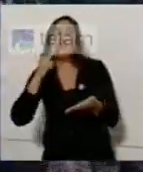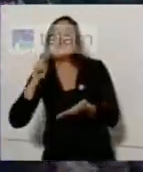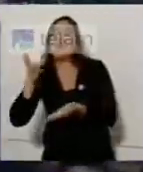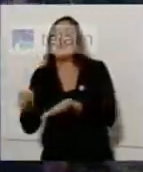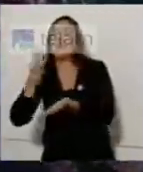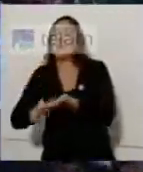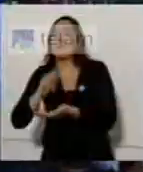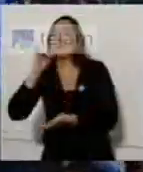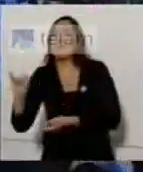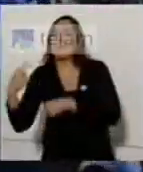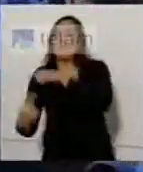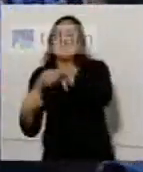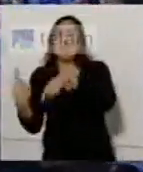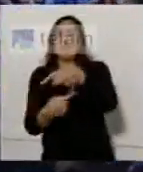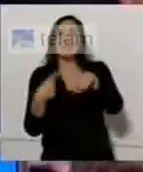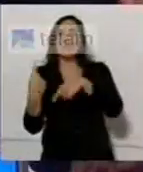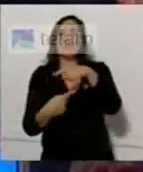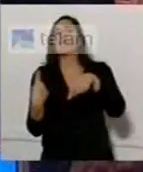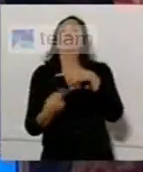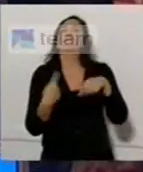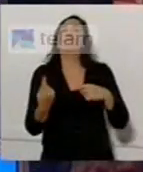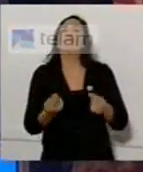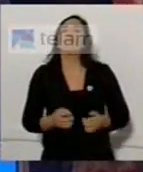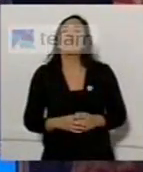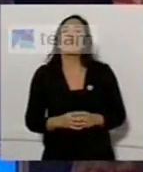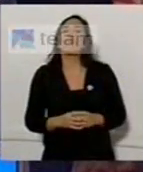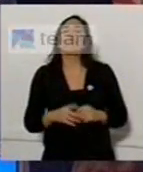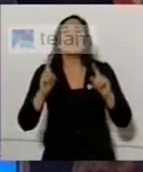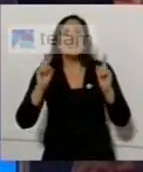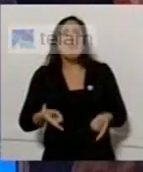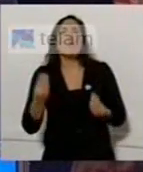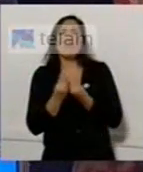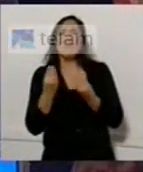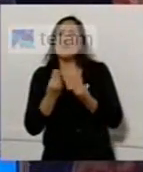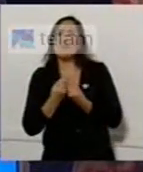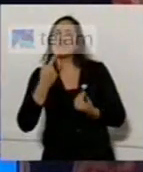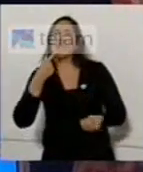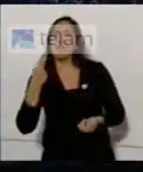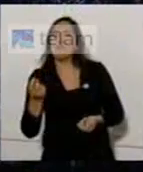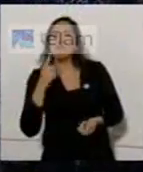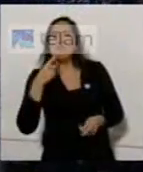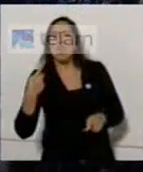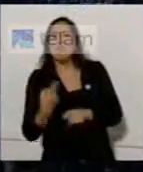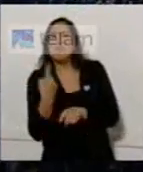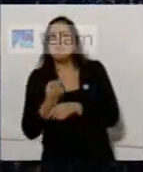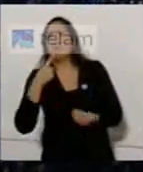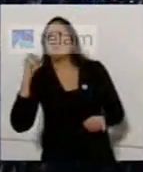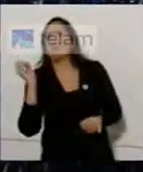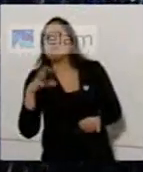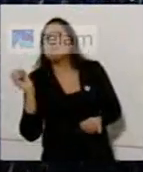Hubo distintos instrumentos también para difamar, para distorsionar. Y si no,